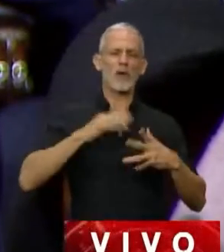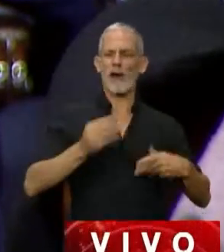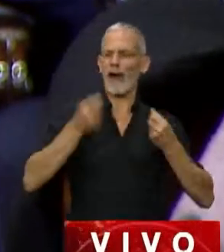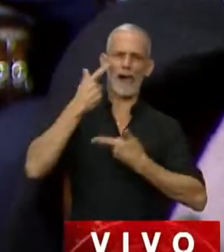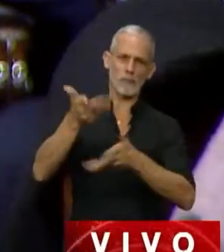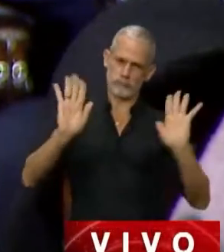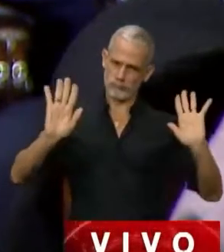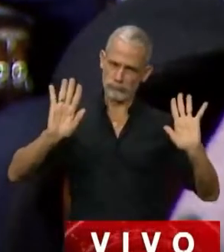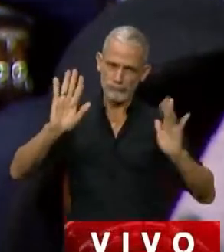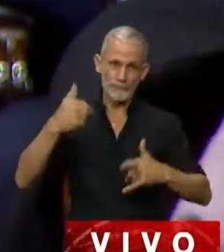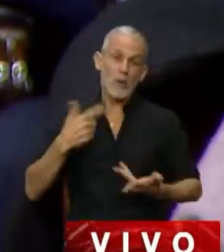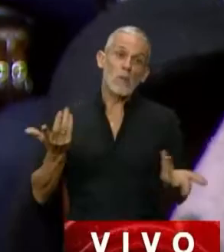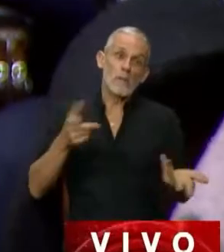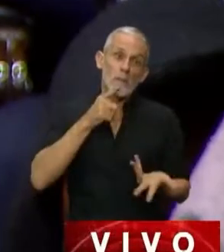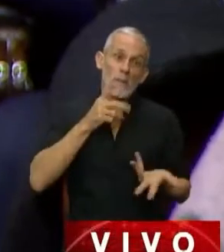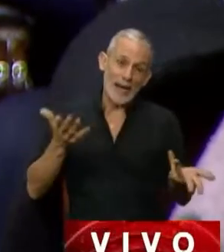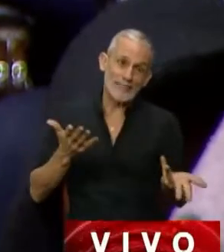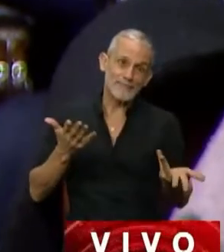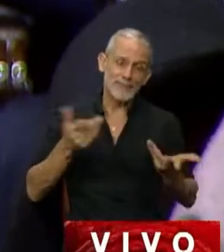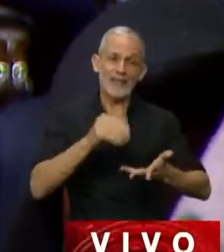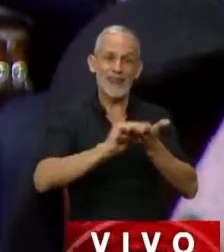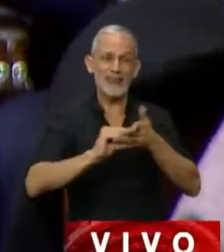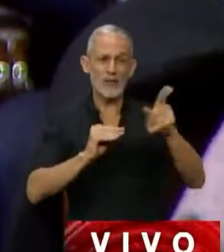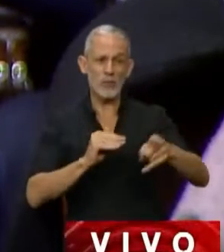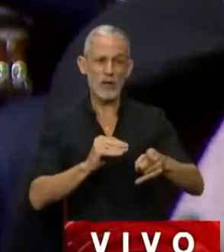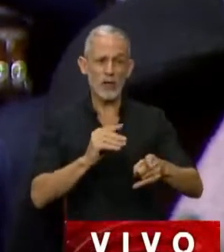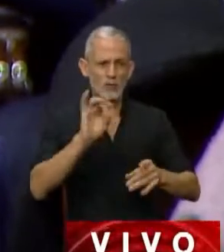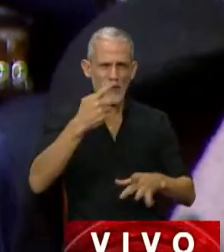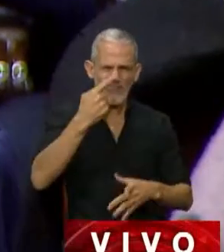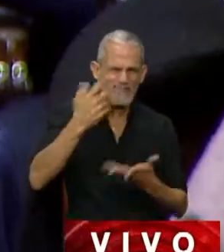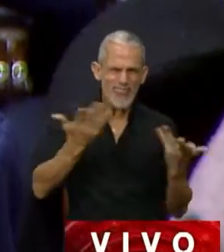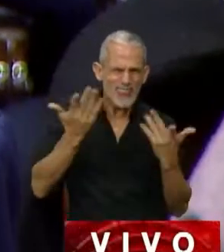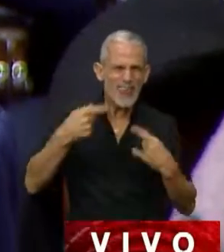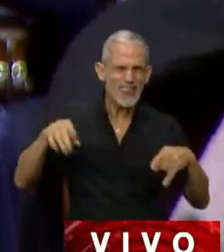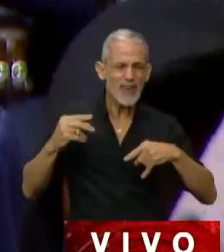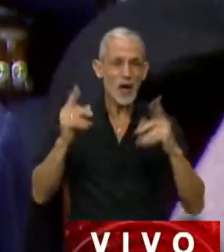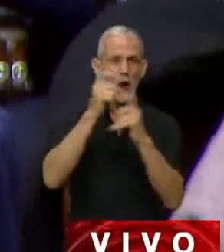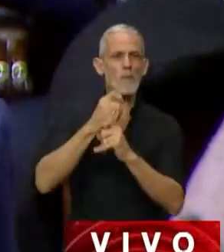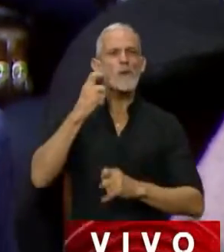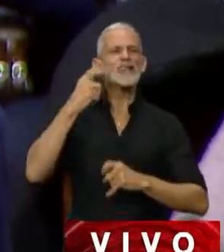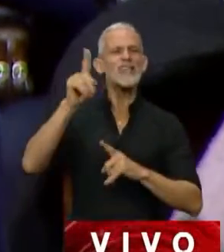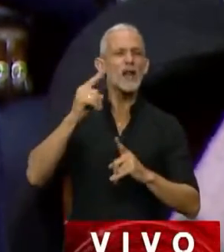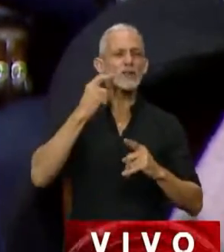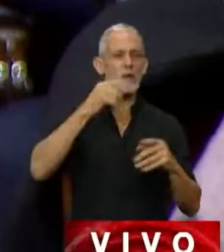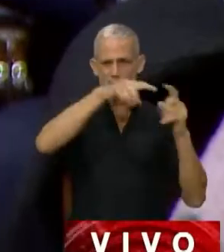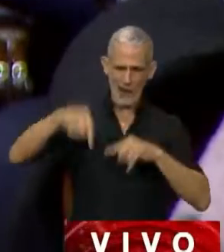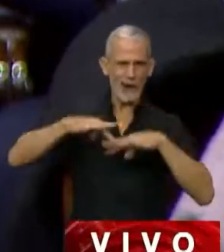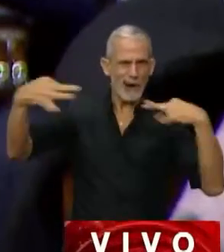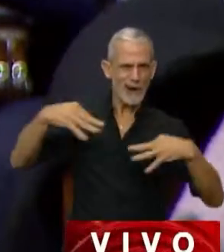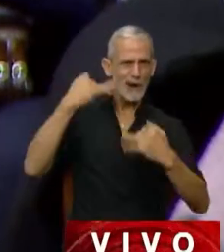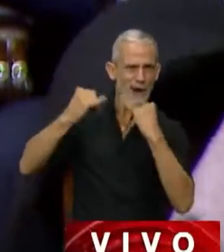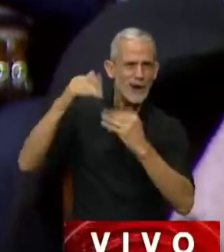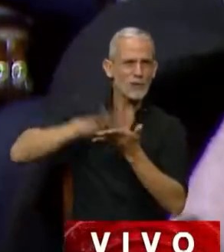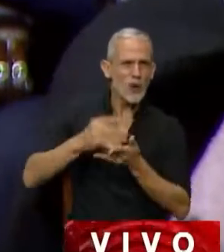pero me obliga, porque pareciera ser que a ese diputado lo único que le interesa son los problemas de San Luis, traerlo aquí a